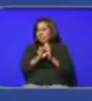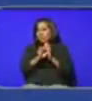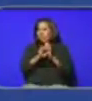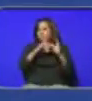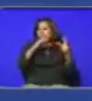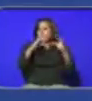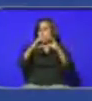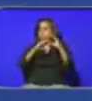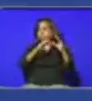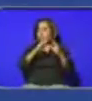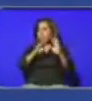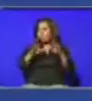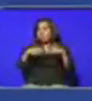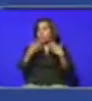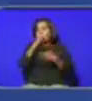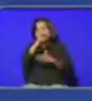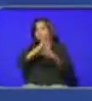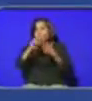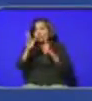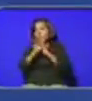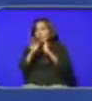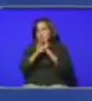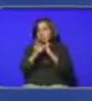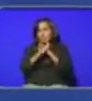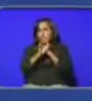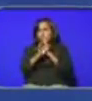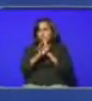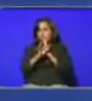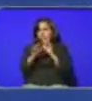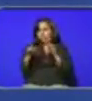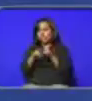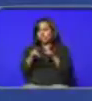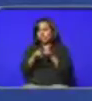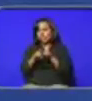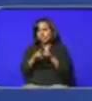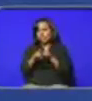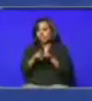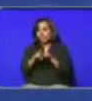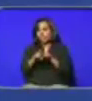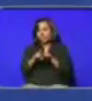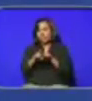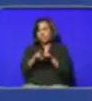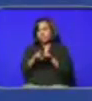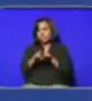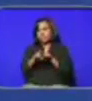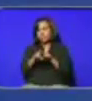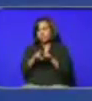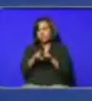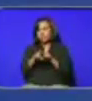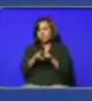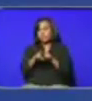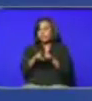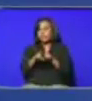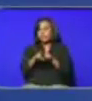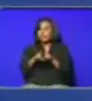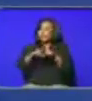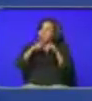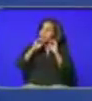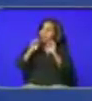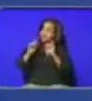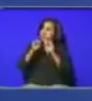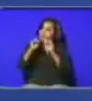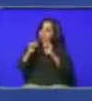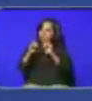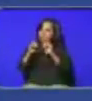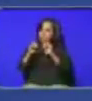la tecnología. Van a haber también aquellas asignaturas que lo que van a reforzar es la redacción en español, la comunicación